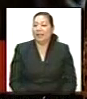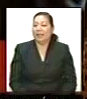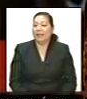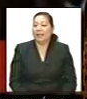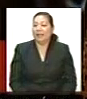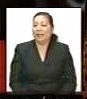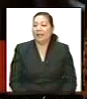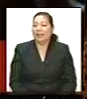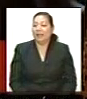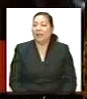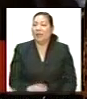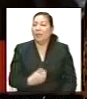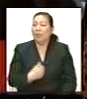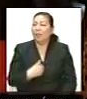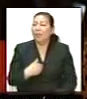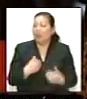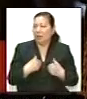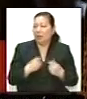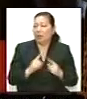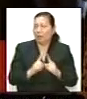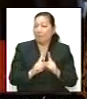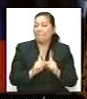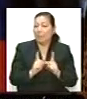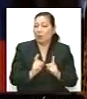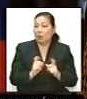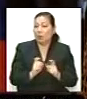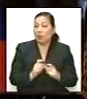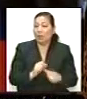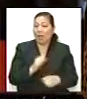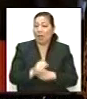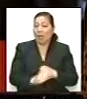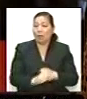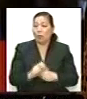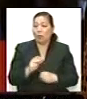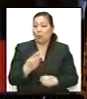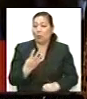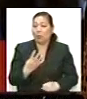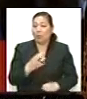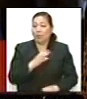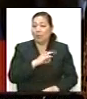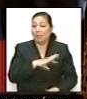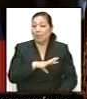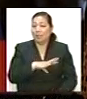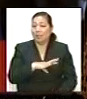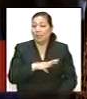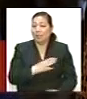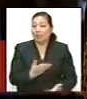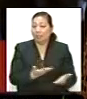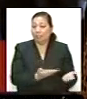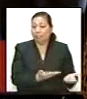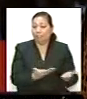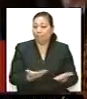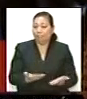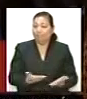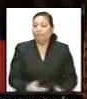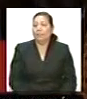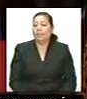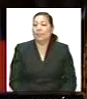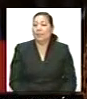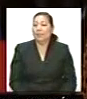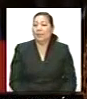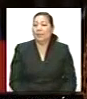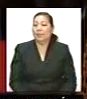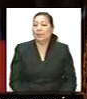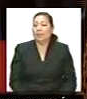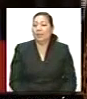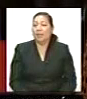Yo tenía una inquietud bastante fuerte. El año 2004 Chile fue anfitriona para